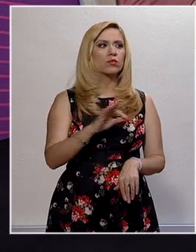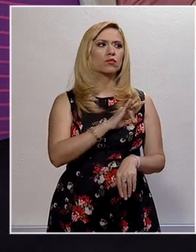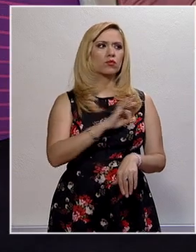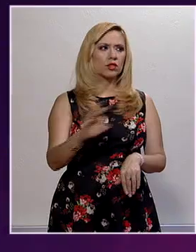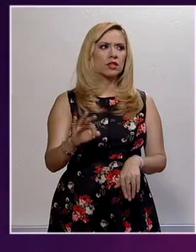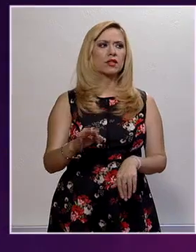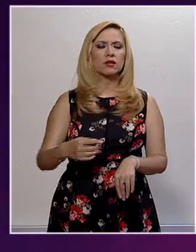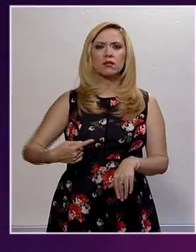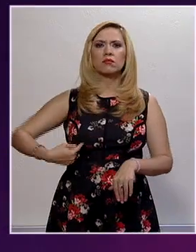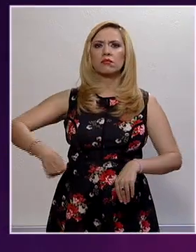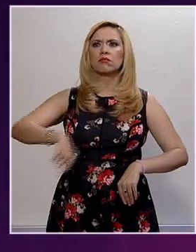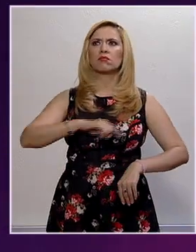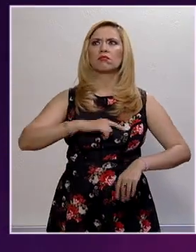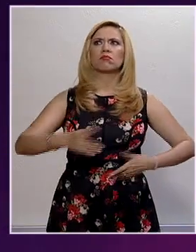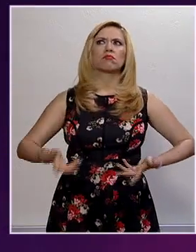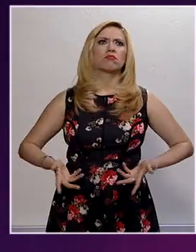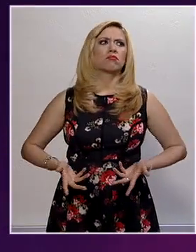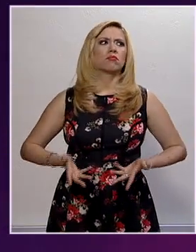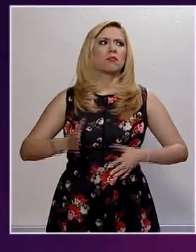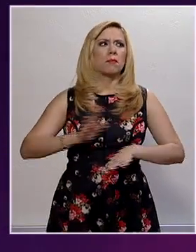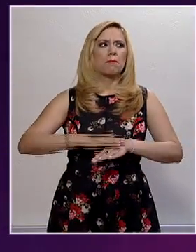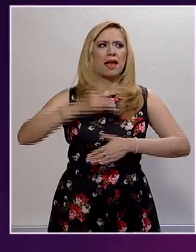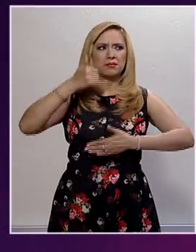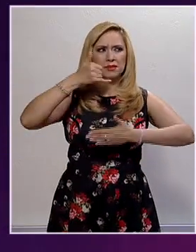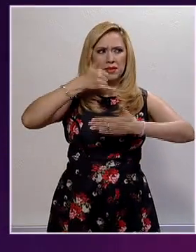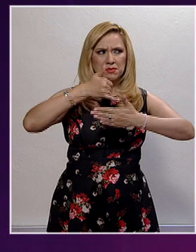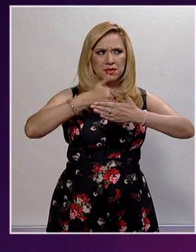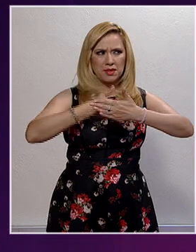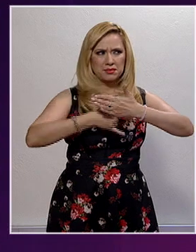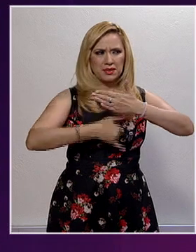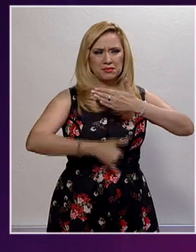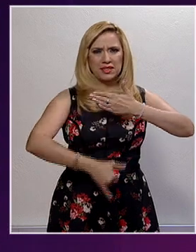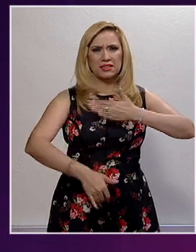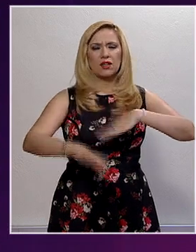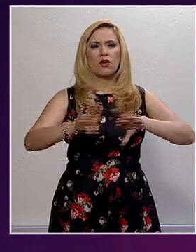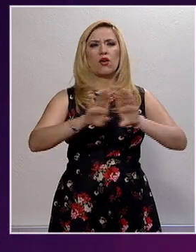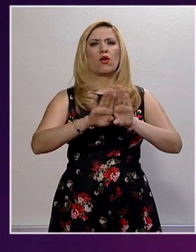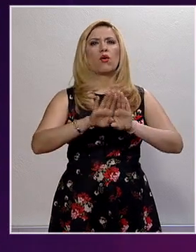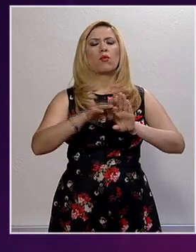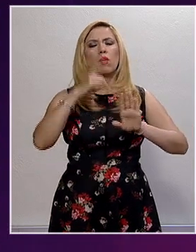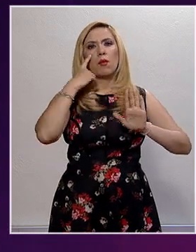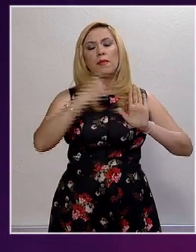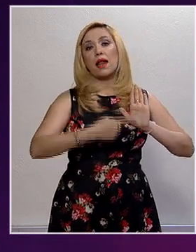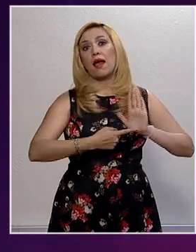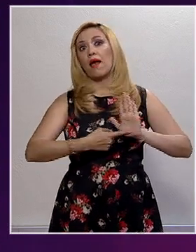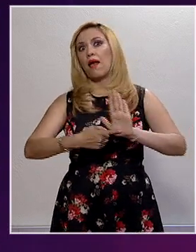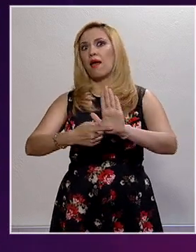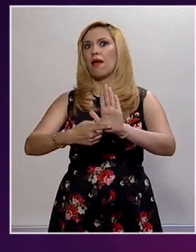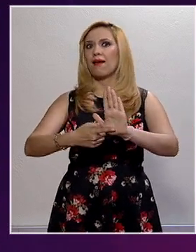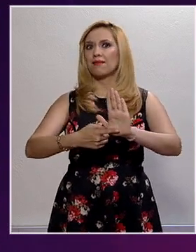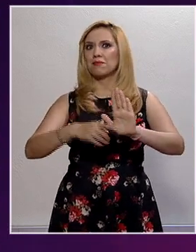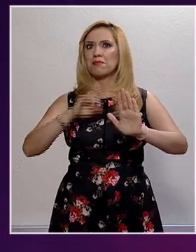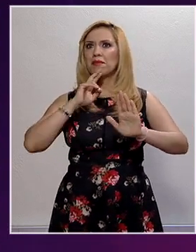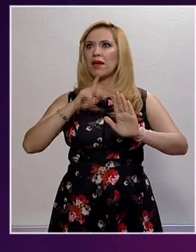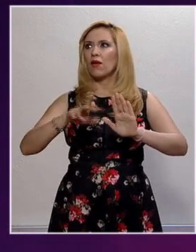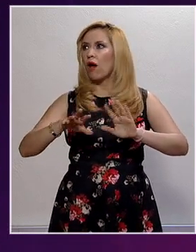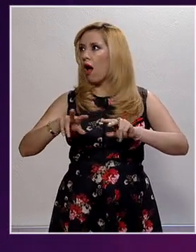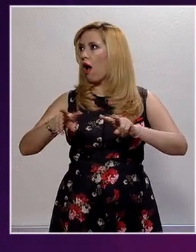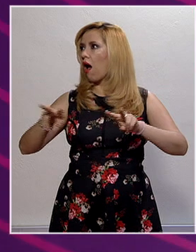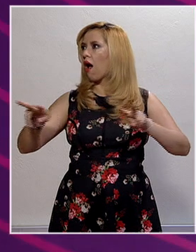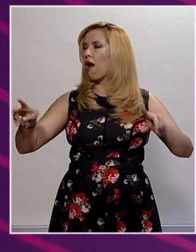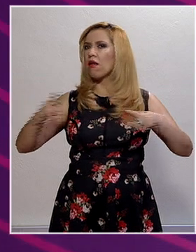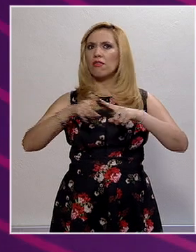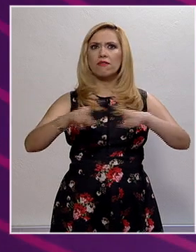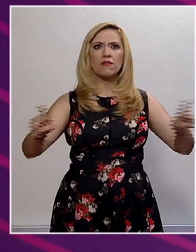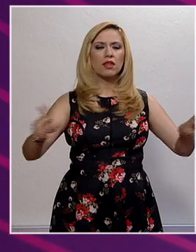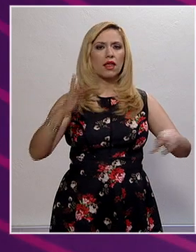podríamos también como profundizar un poco sobre el impacto que tiene, ¿no? Porque finalmente a